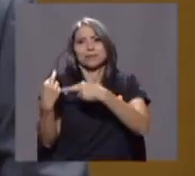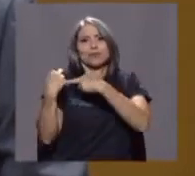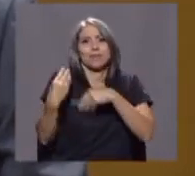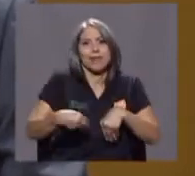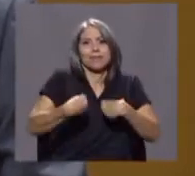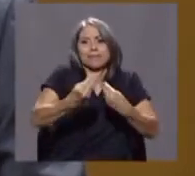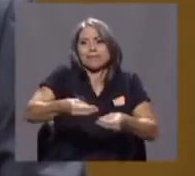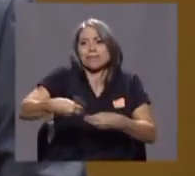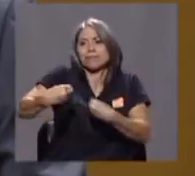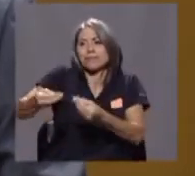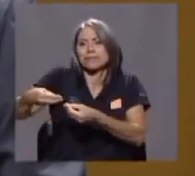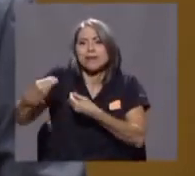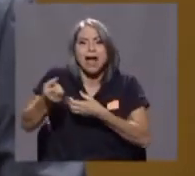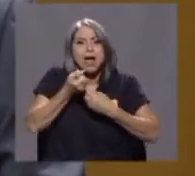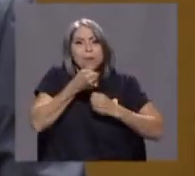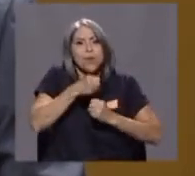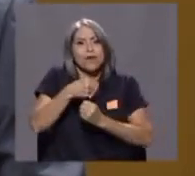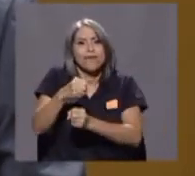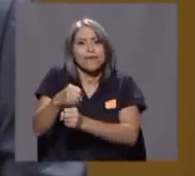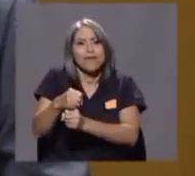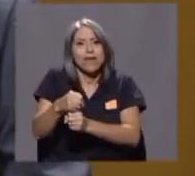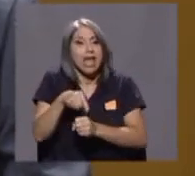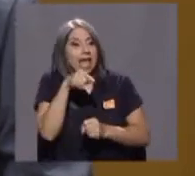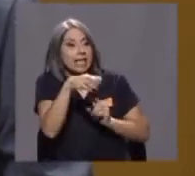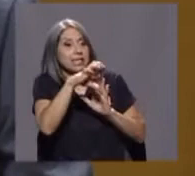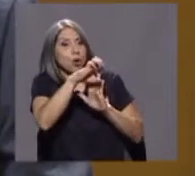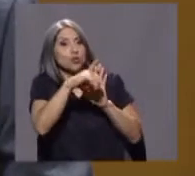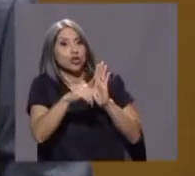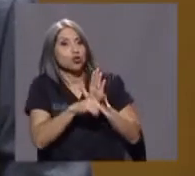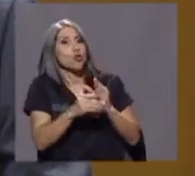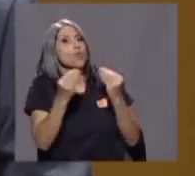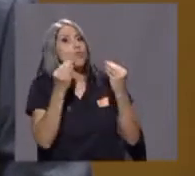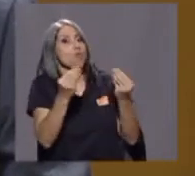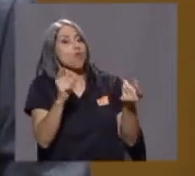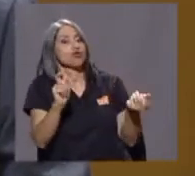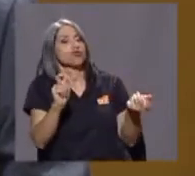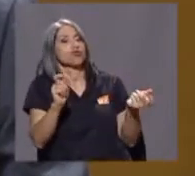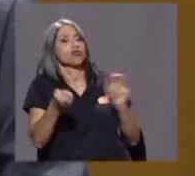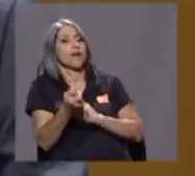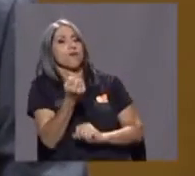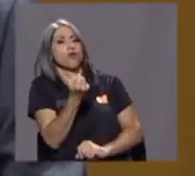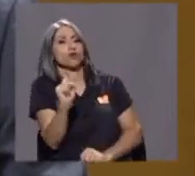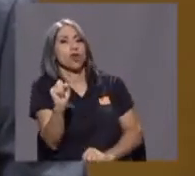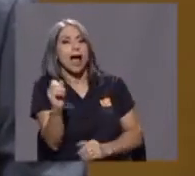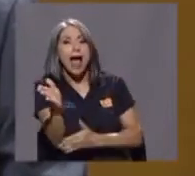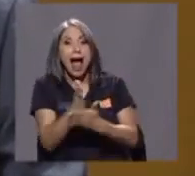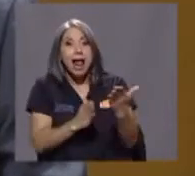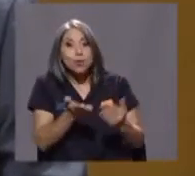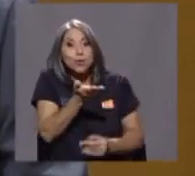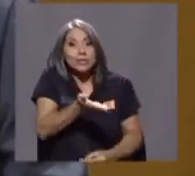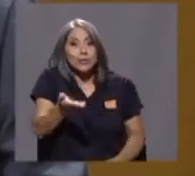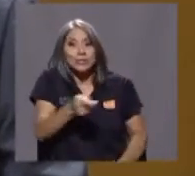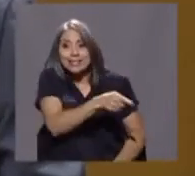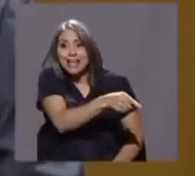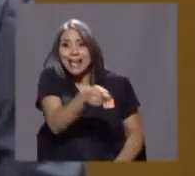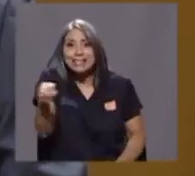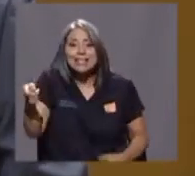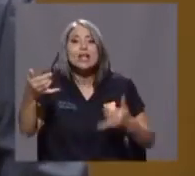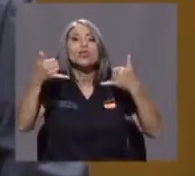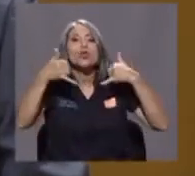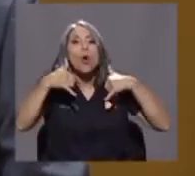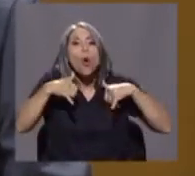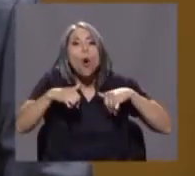decir, en algún sentido fue muy revolucionaria, y hay algunas de esas atribuciones que todavía hoy día no han sido descentralizadas